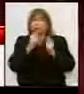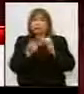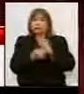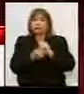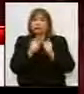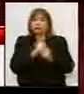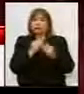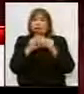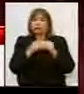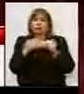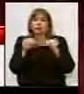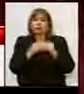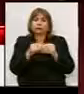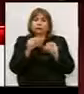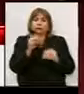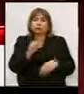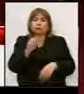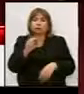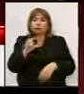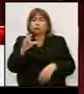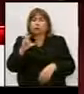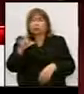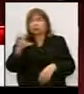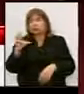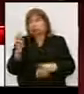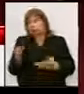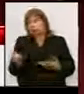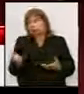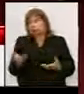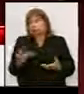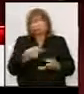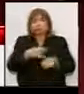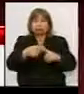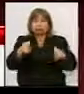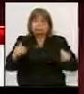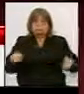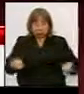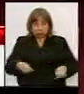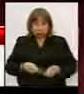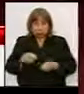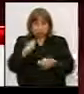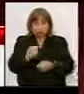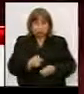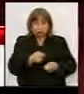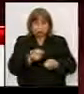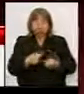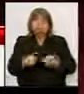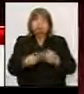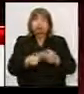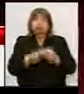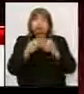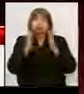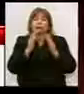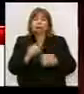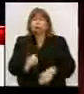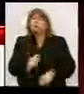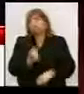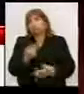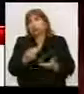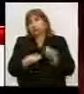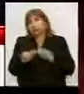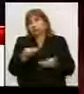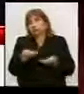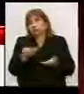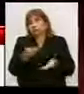producto y han ido poco a poco haciendo que algunas tierras que se dedicaban a la agricultura se empiecen a dedicar a otro negocio que es